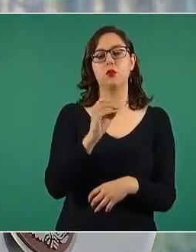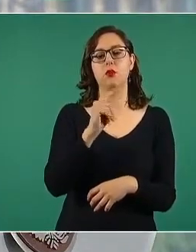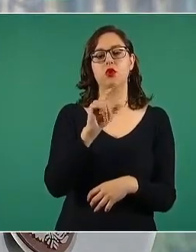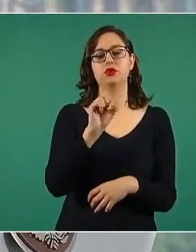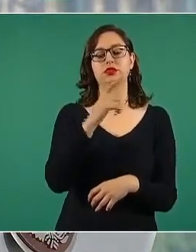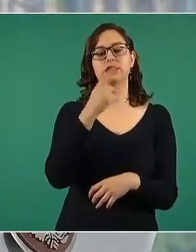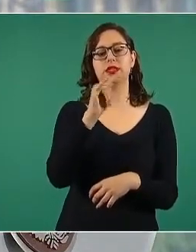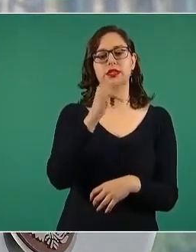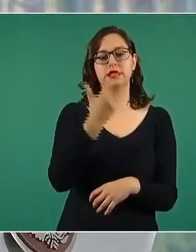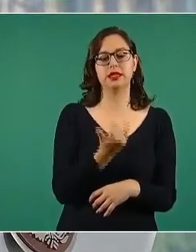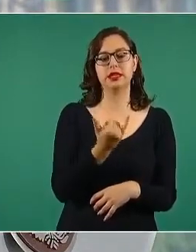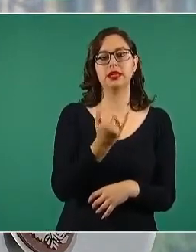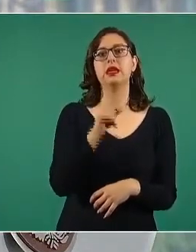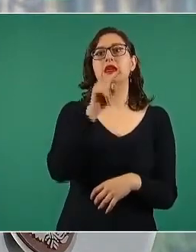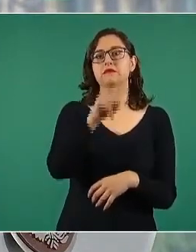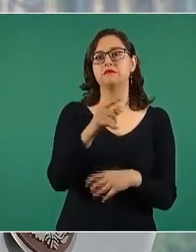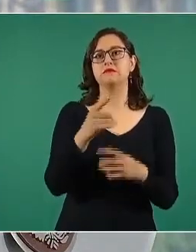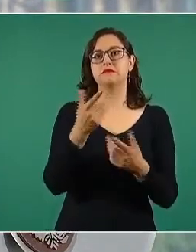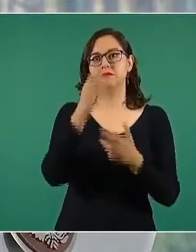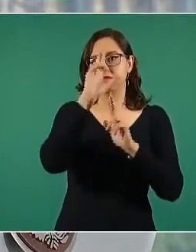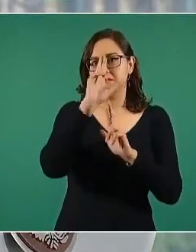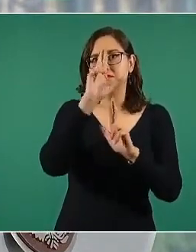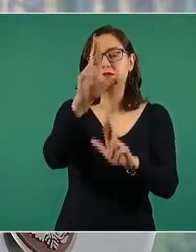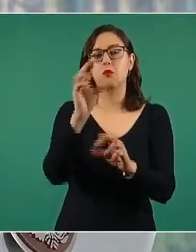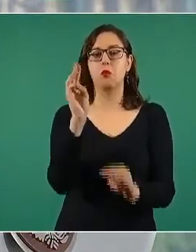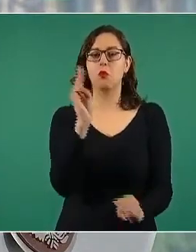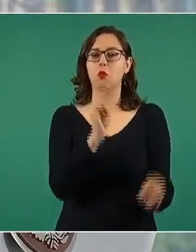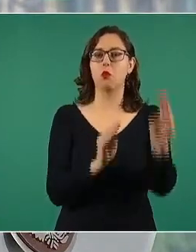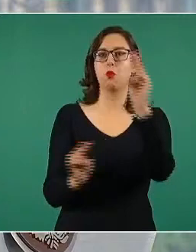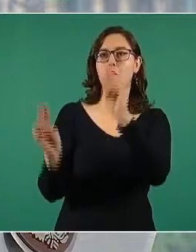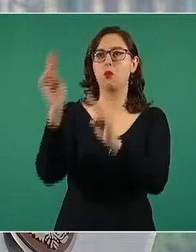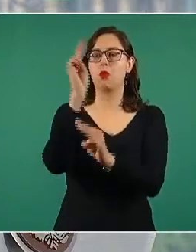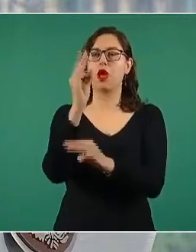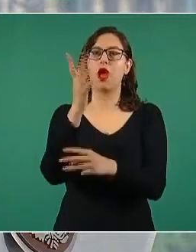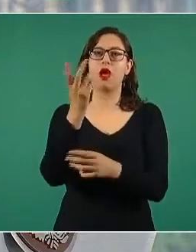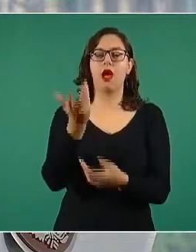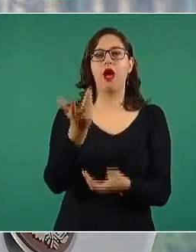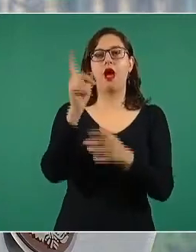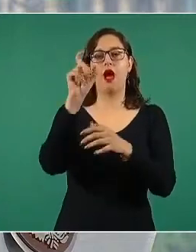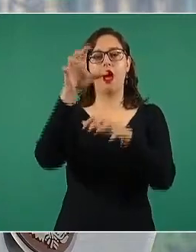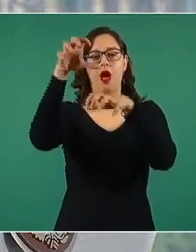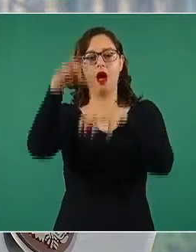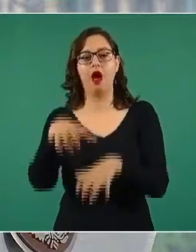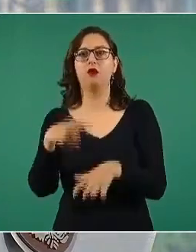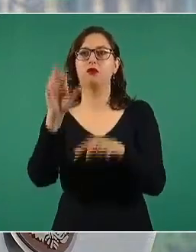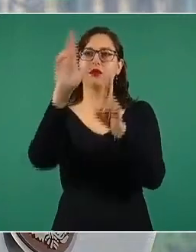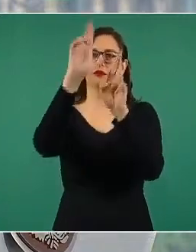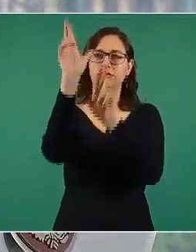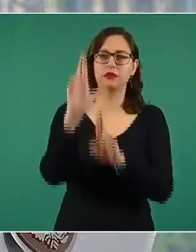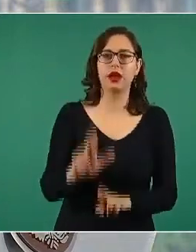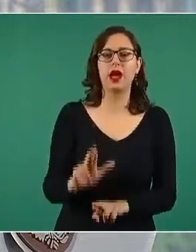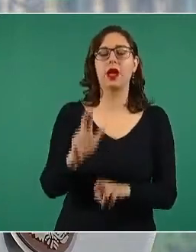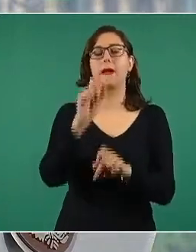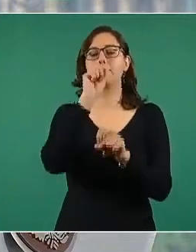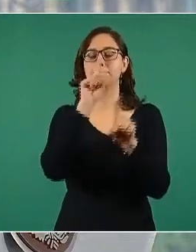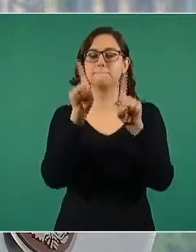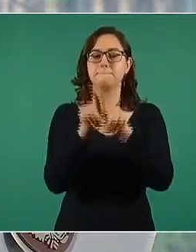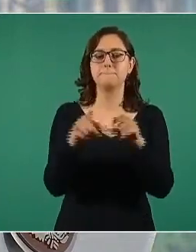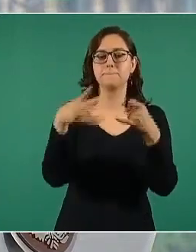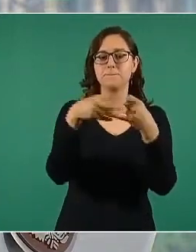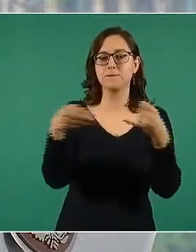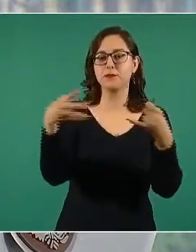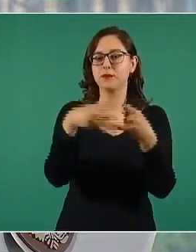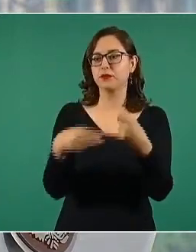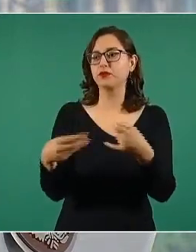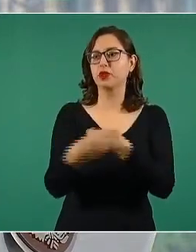el Coatepetl, la montaña sagrada que almacenaba la lluvia, los rayos y las semillas